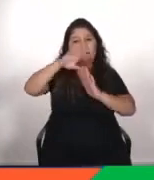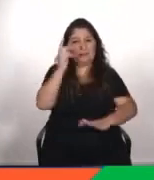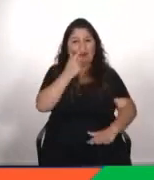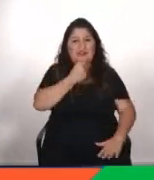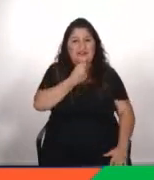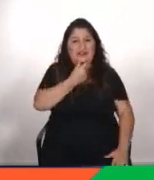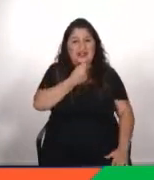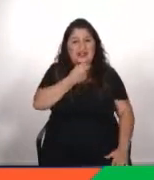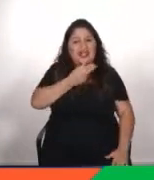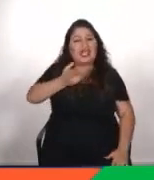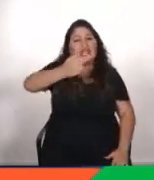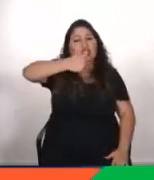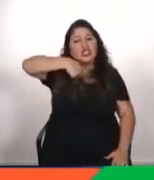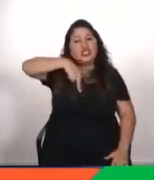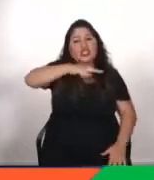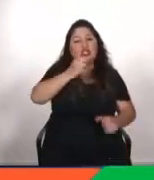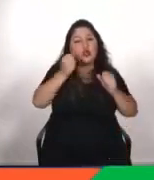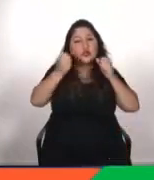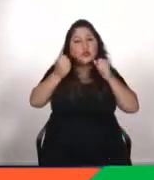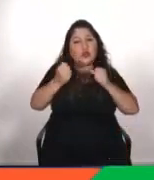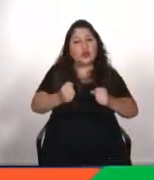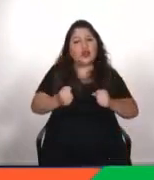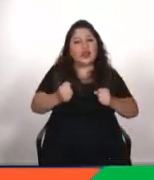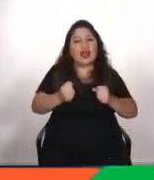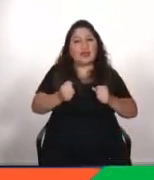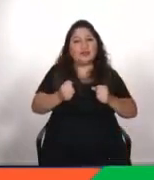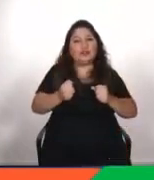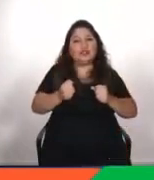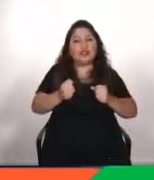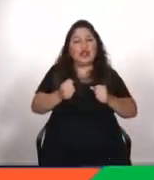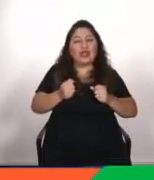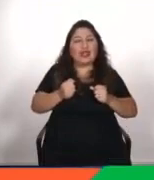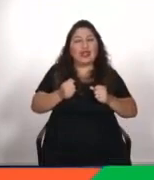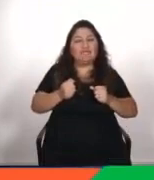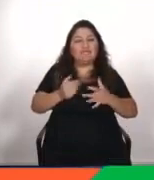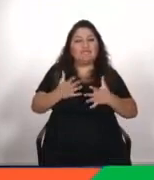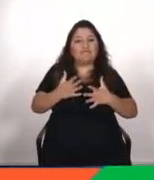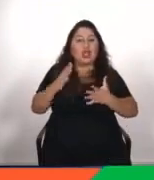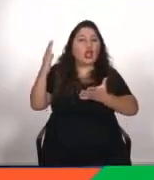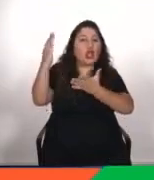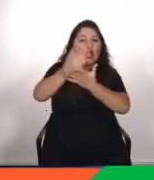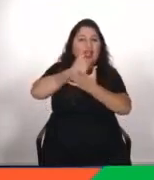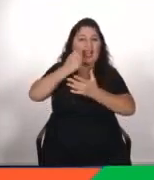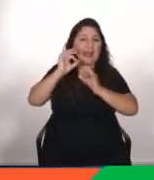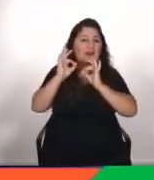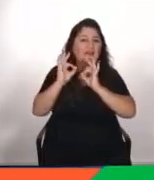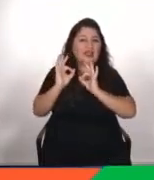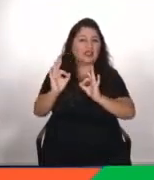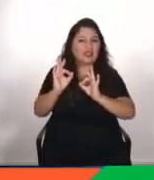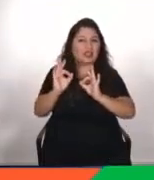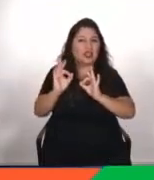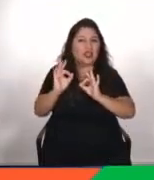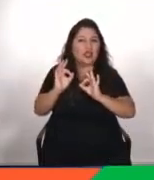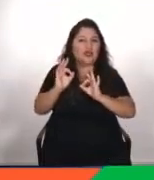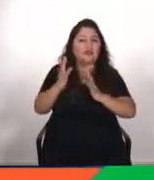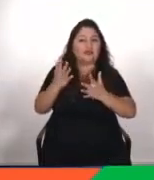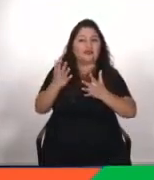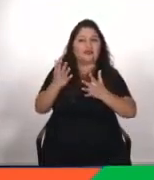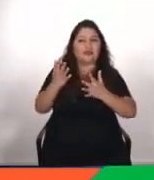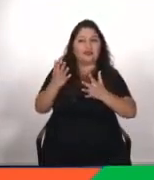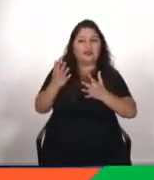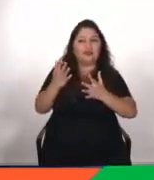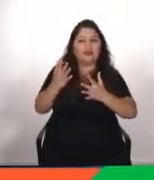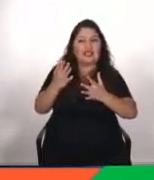podamos trascender nuestros propios modos de percepción. Quiero decir, la matemática está mediatizada por nuestros modos de percepción